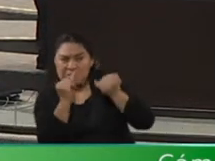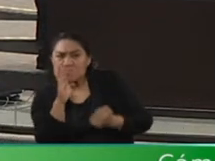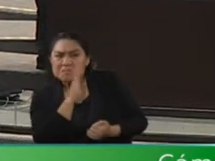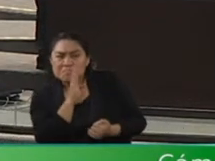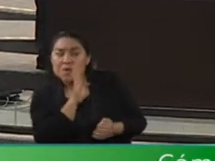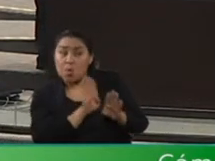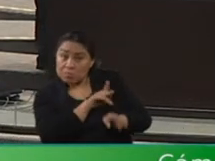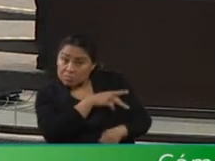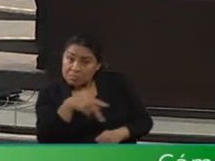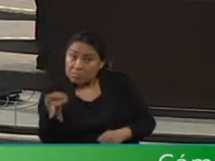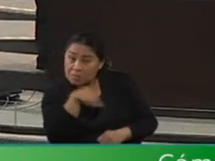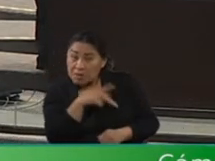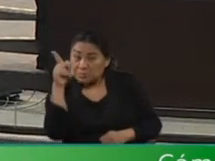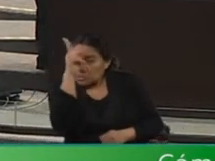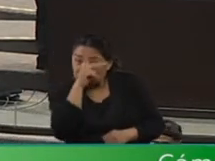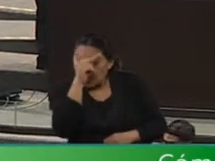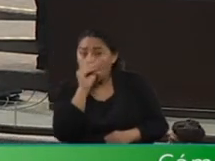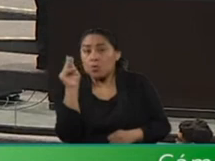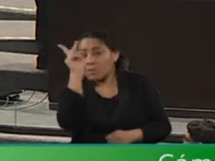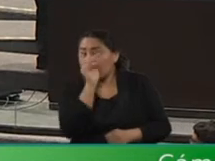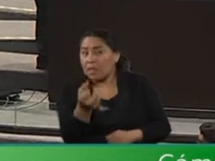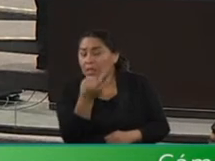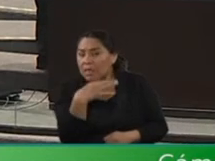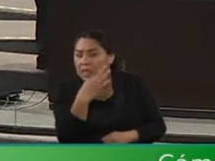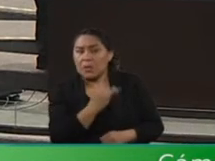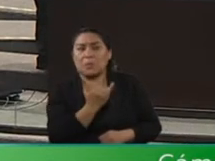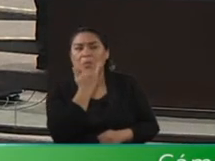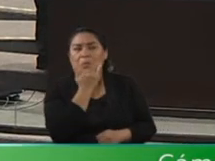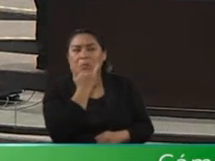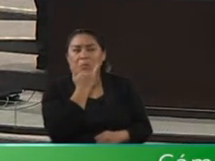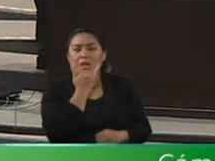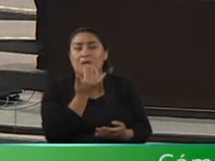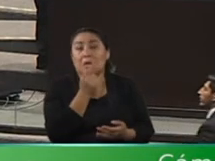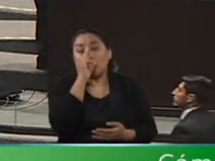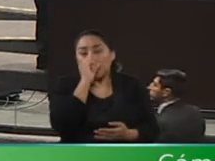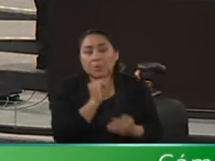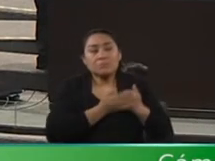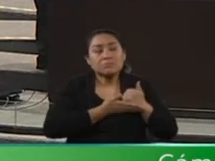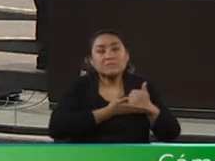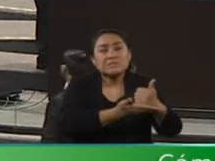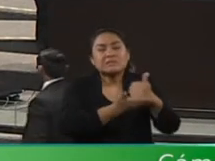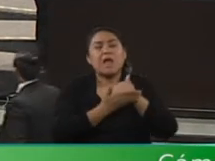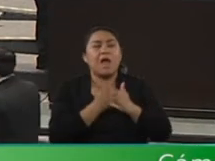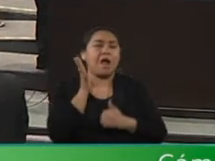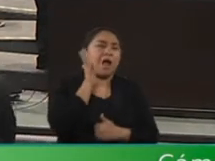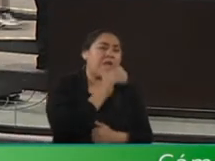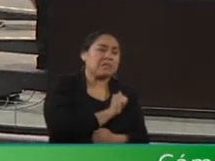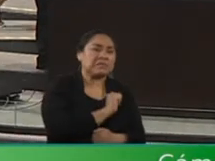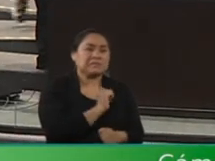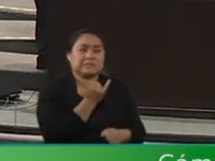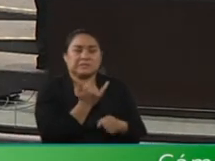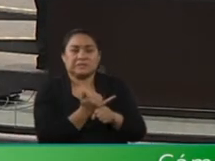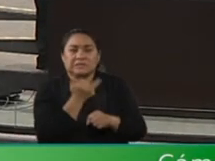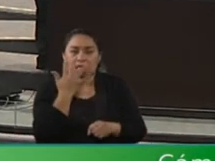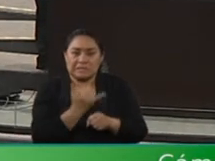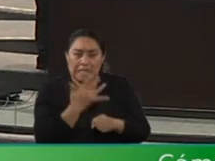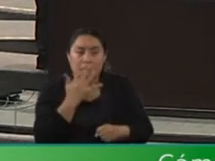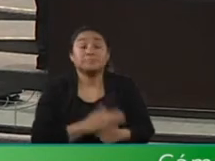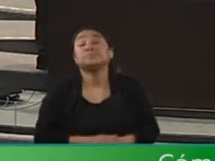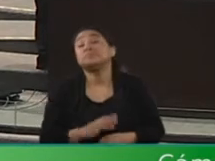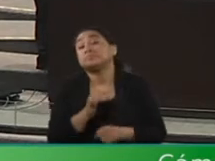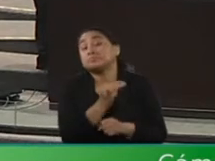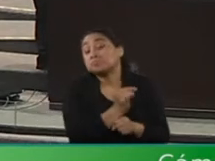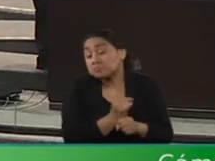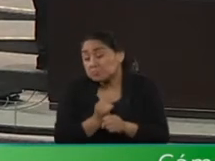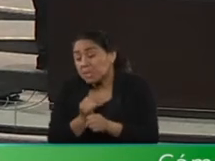tratamiento psicológico y psiquiátrico que desincentivan la búsqueda de ayuda profesional algunas investigaciones mencionan